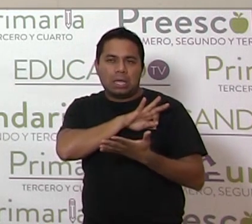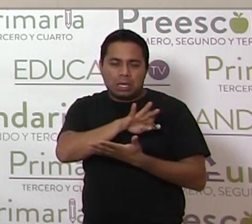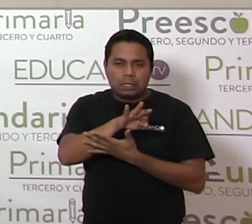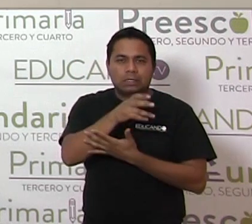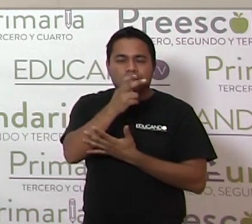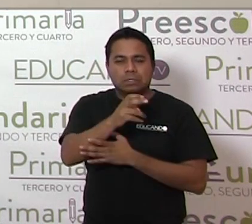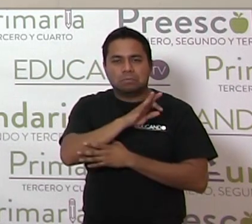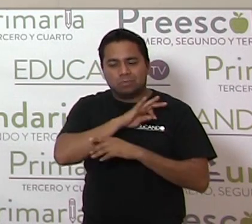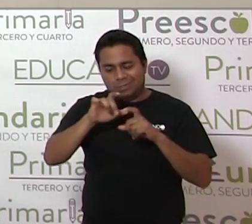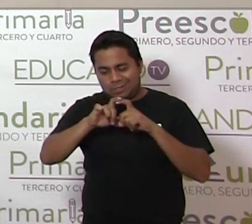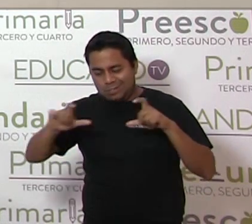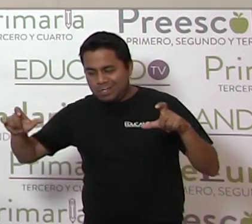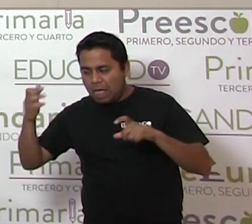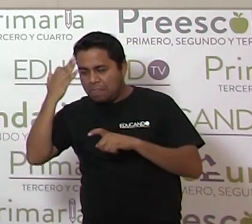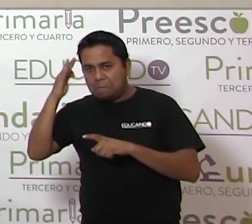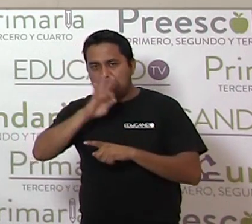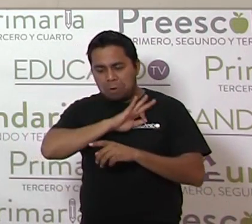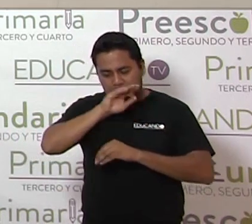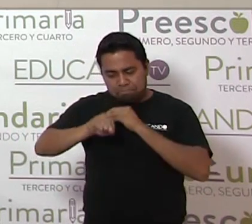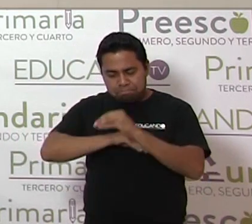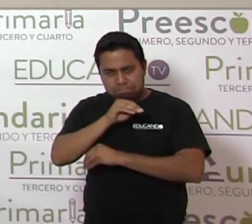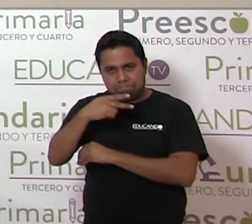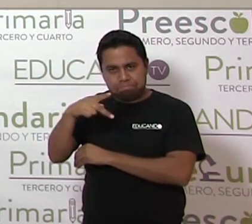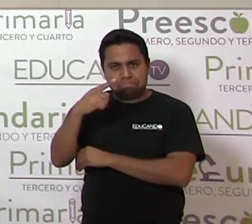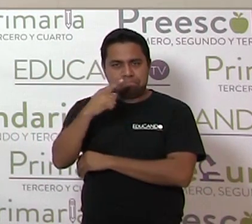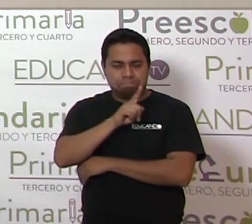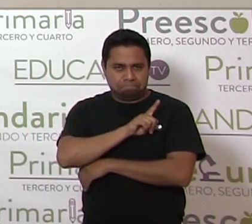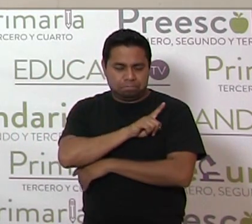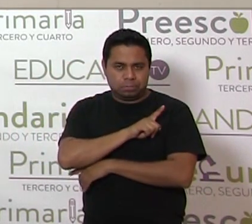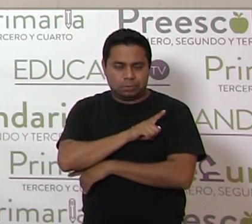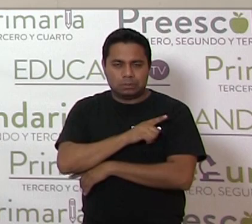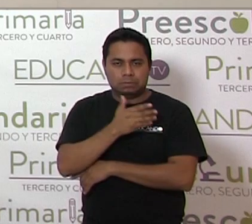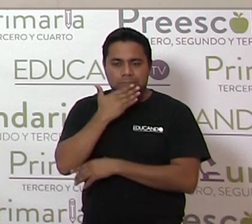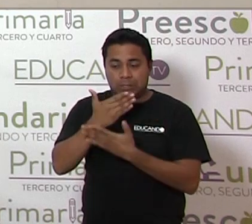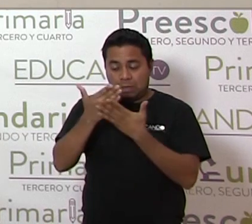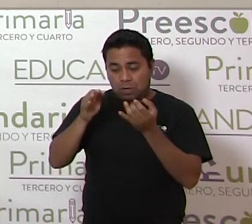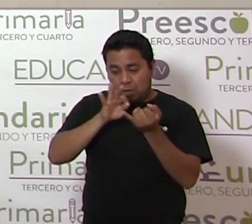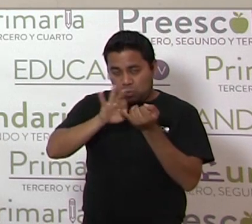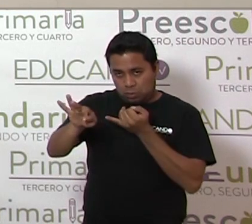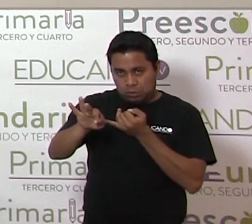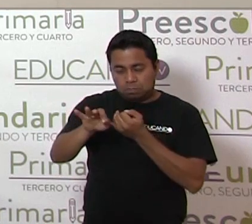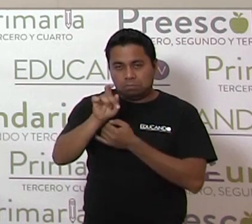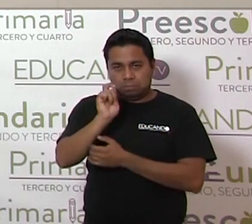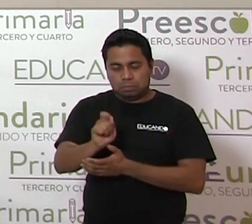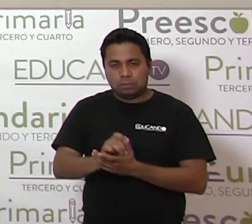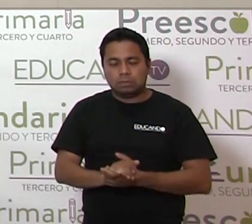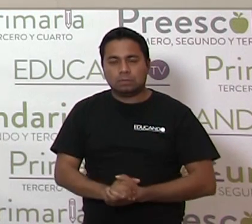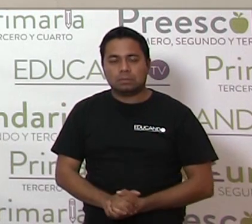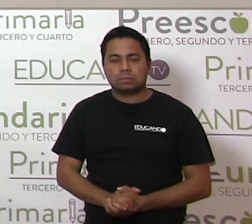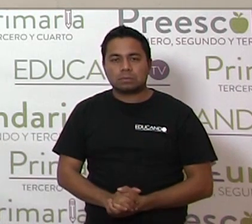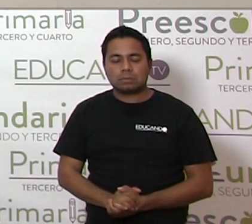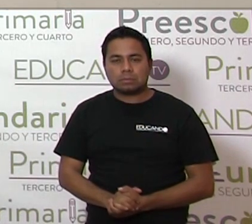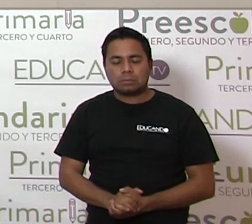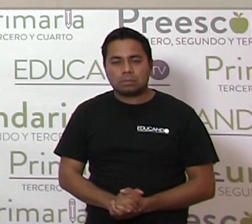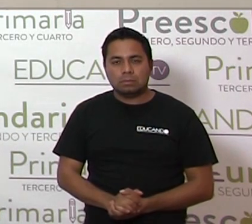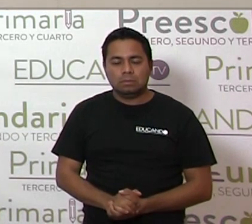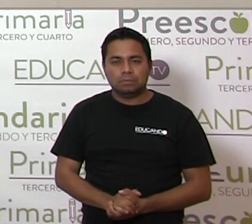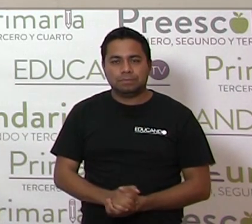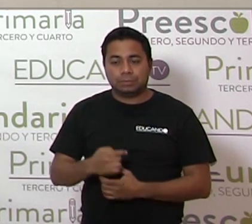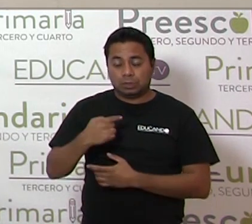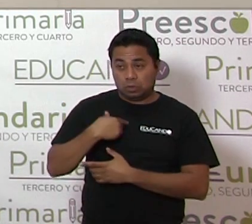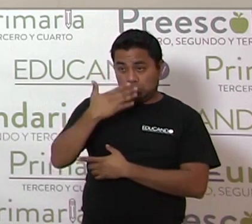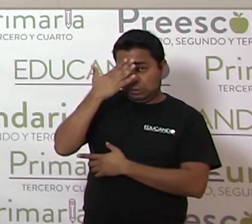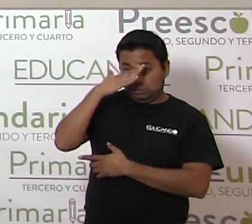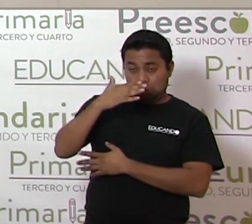unas líneas del tiempo. Ahora, vamos con lo último, ¿bien? Quiero saber si